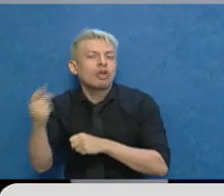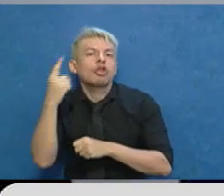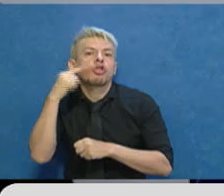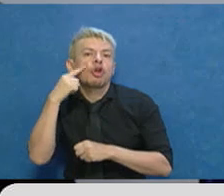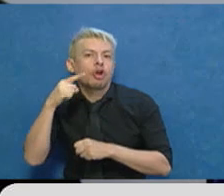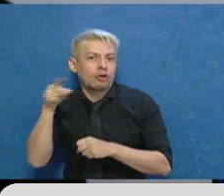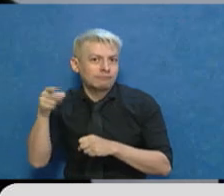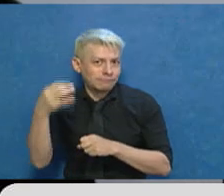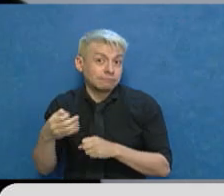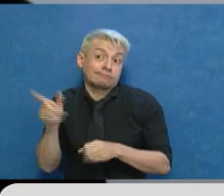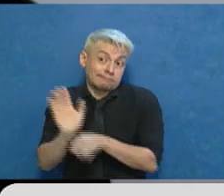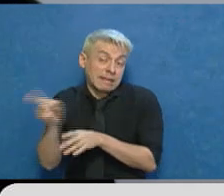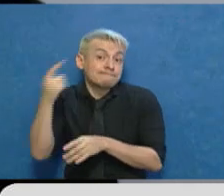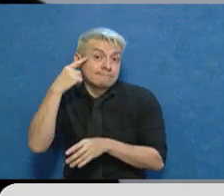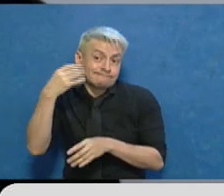correspondía.